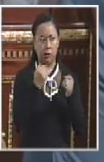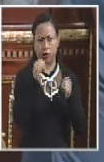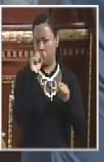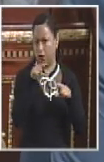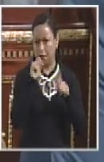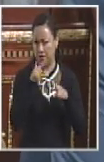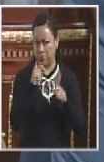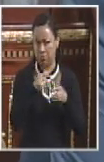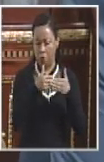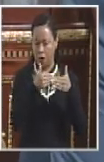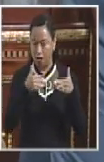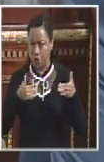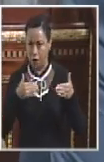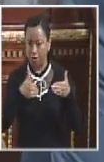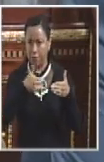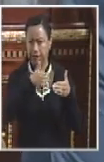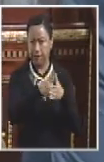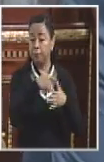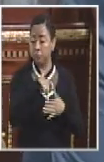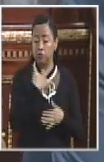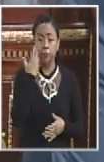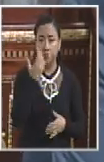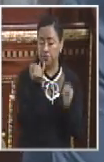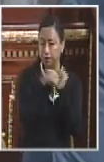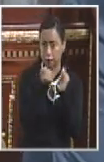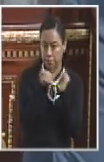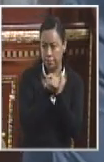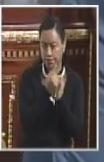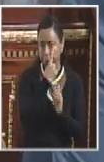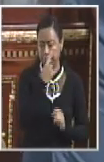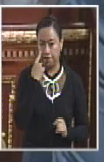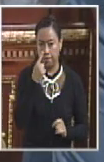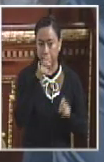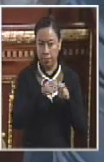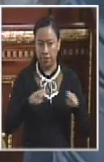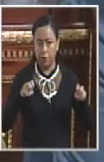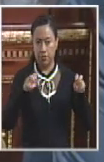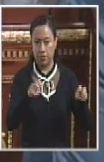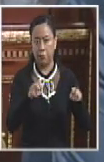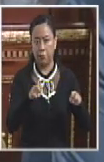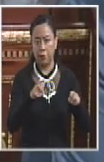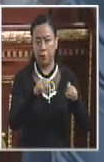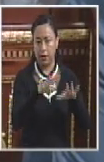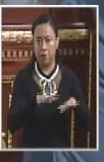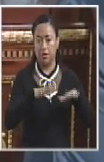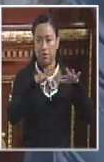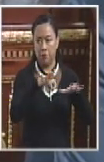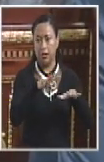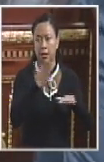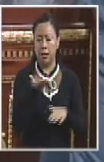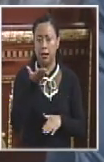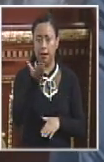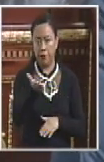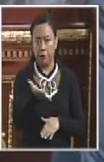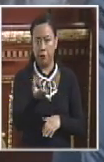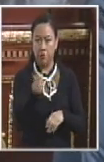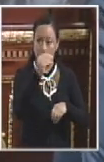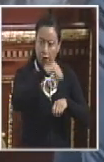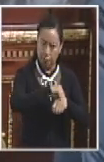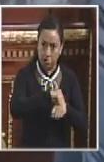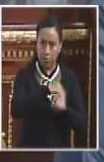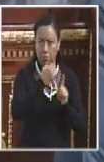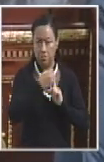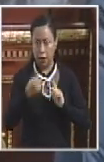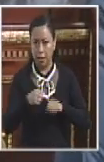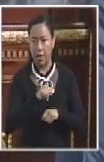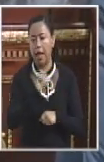quisiera someter por su conducto al Pleno la petición de incorporar al orden del día un apartado